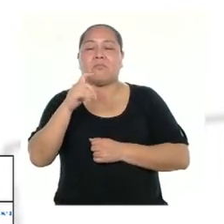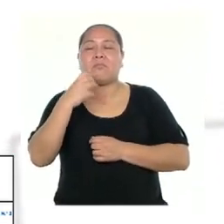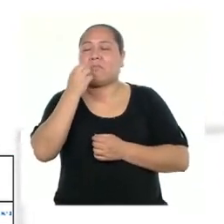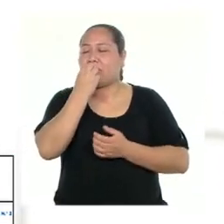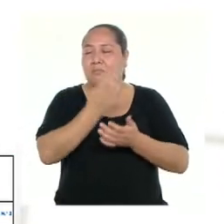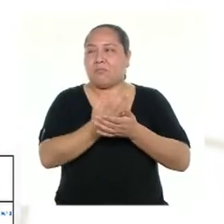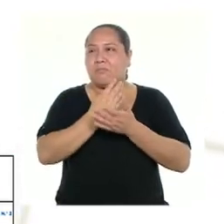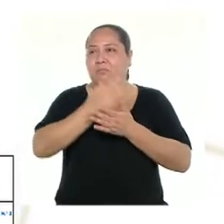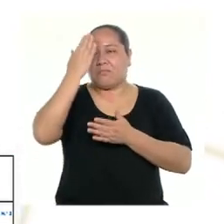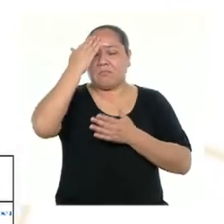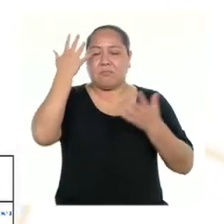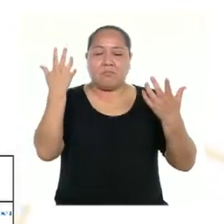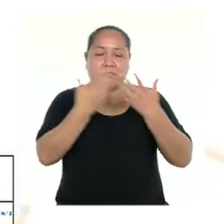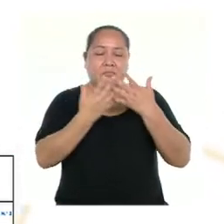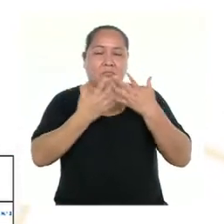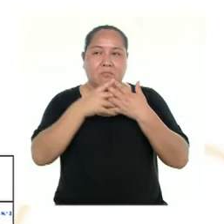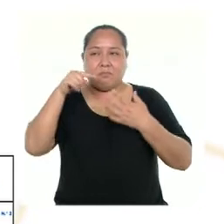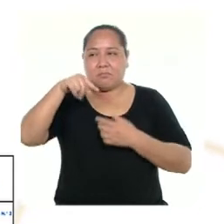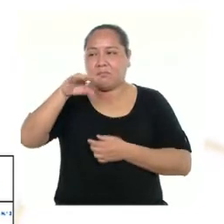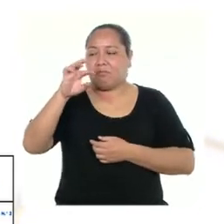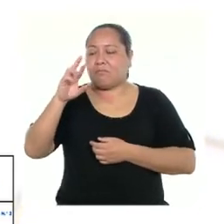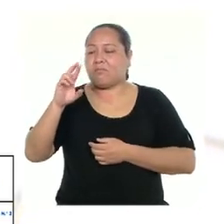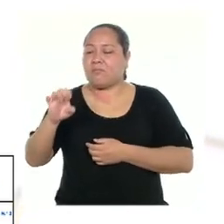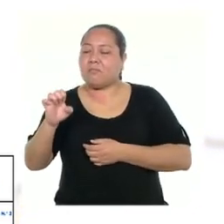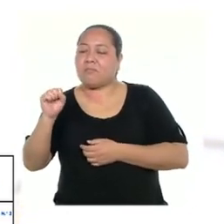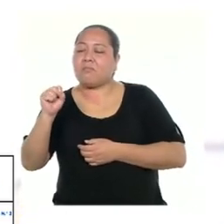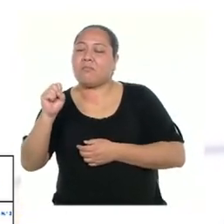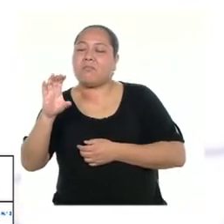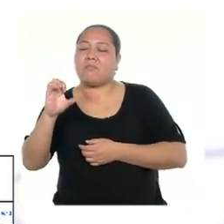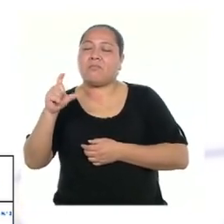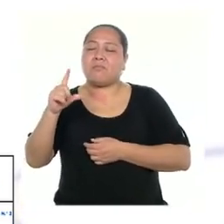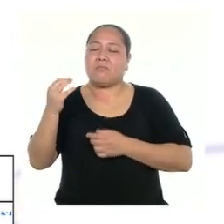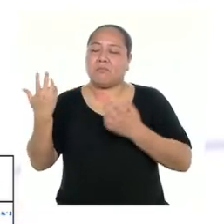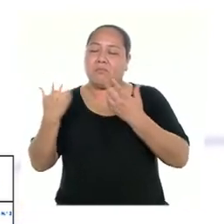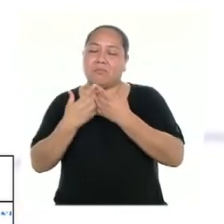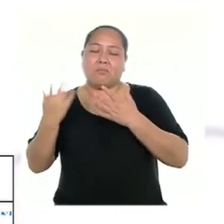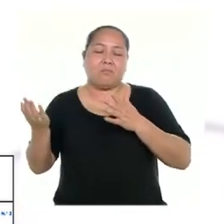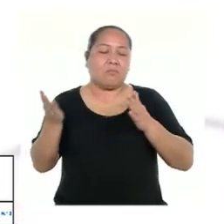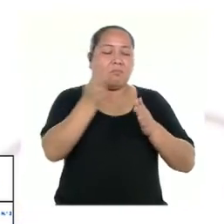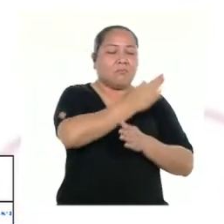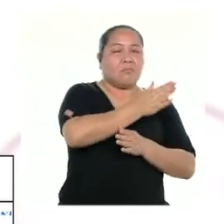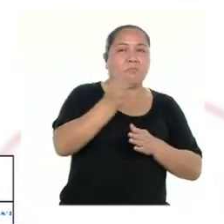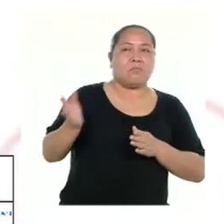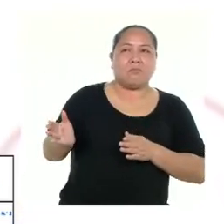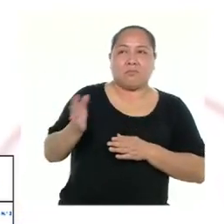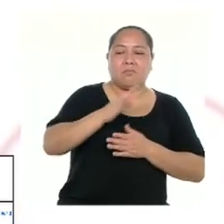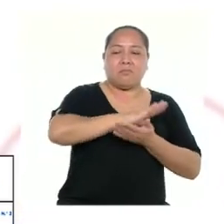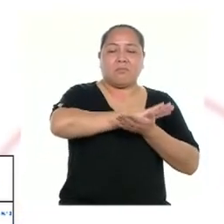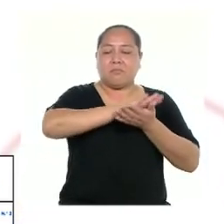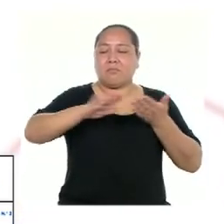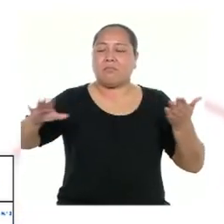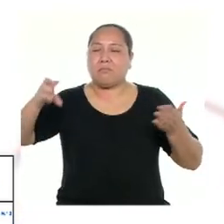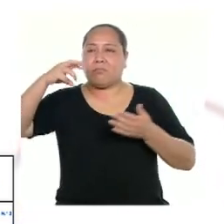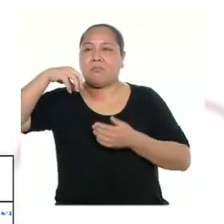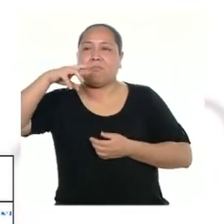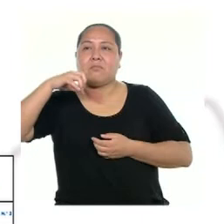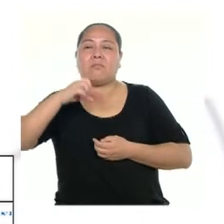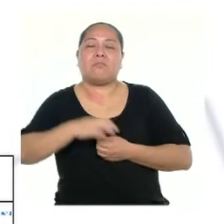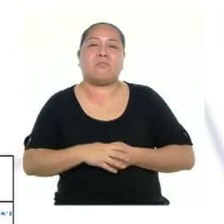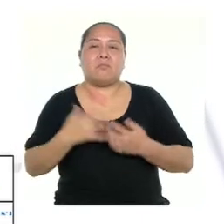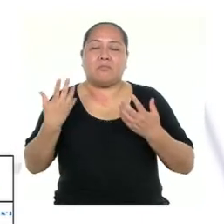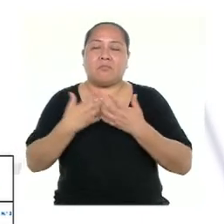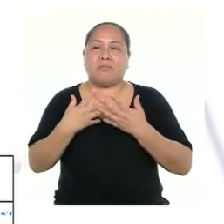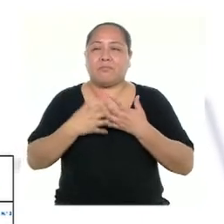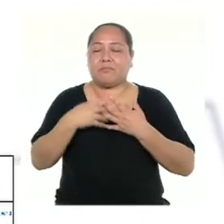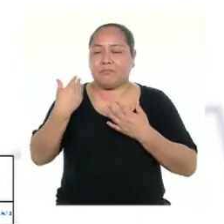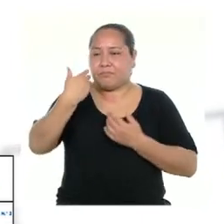es la relación existente entre las distancias medidas entre dos puntos en un plano o mapa y las